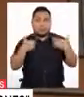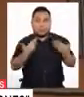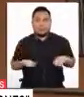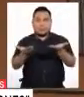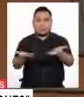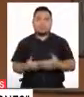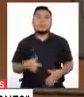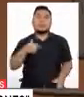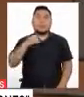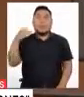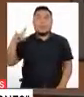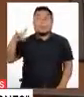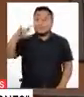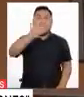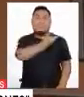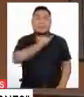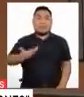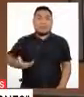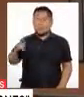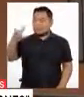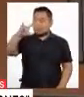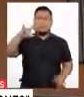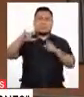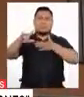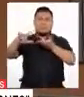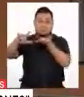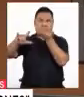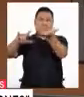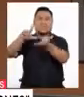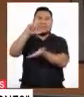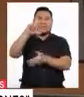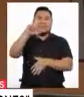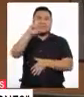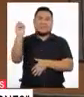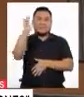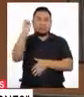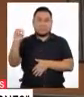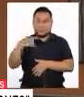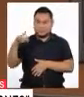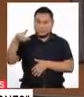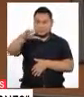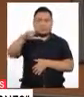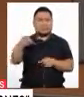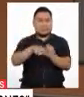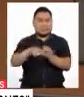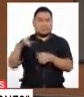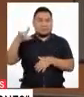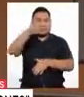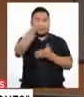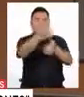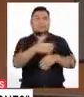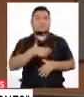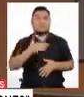de Iquitos, el avión presidencial. Lo he destinado así, 100%. Si yo tendría que irme a algún